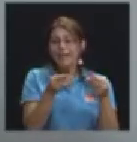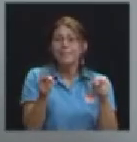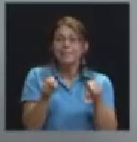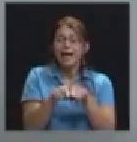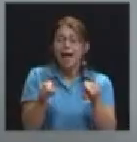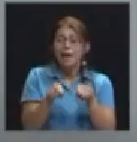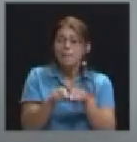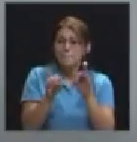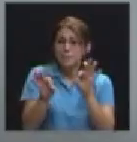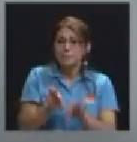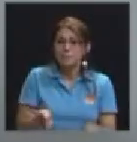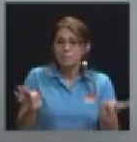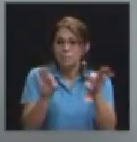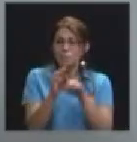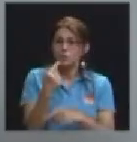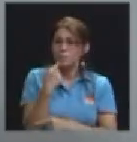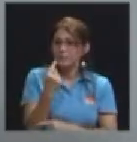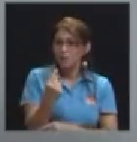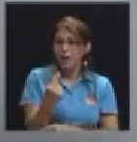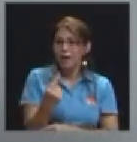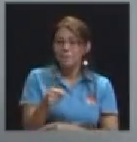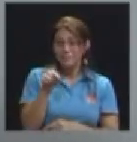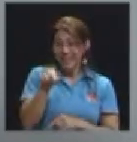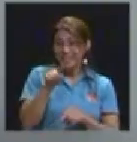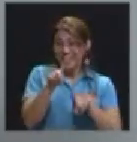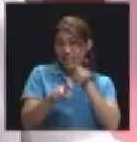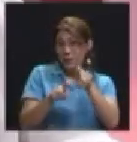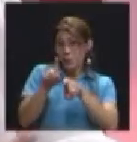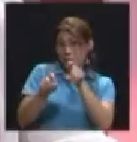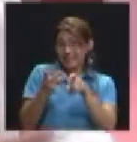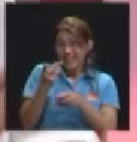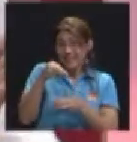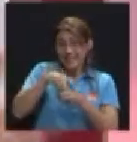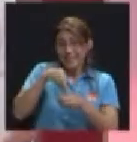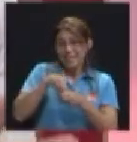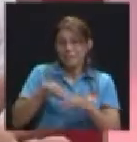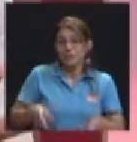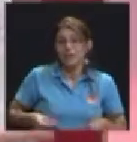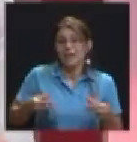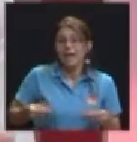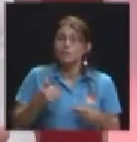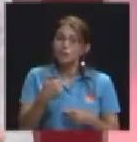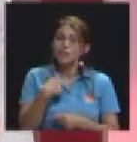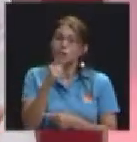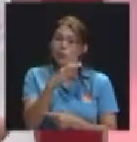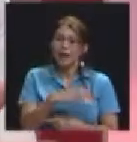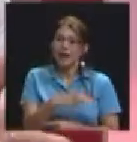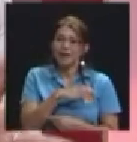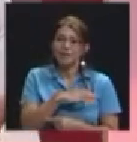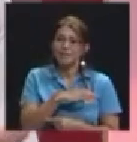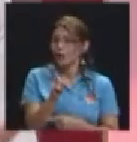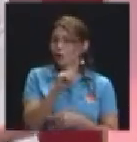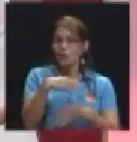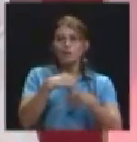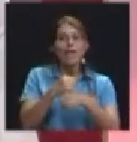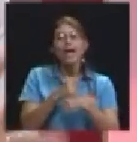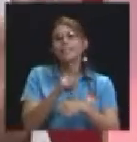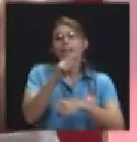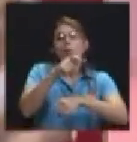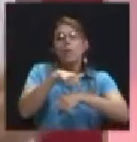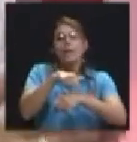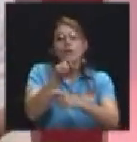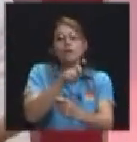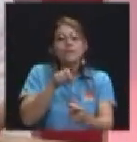mencionar que otra particularidad de esta encuesta es que no se hace en un momento específico, en un mes o algo